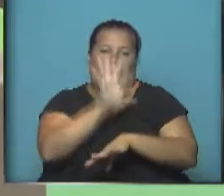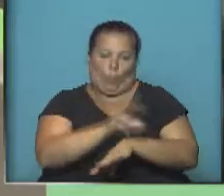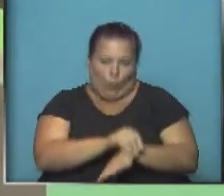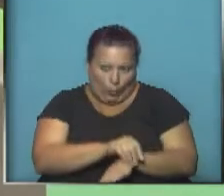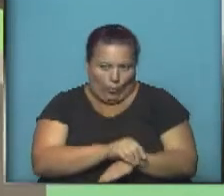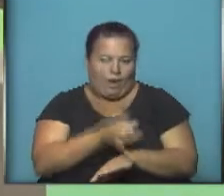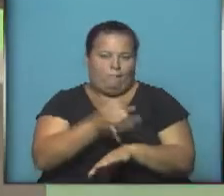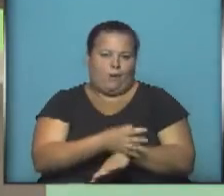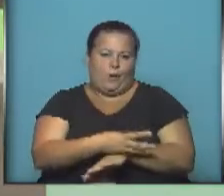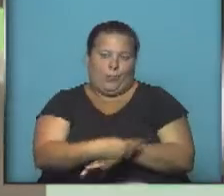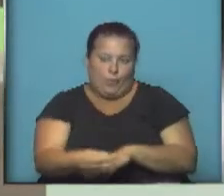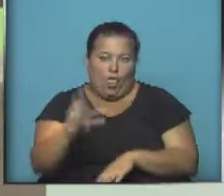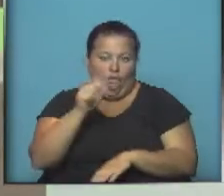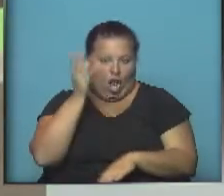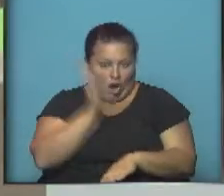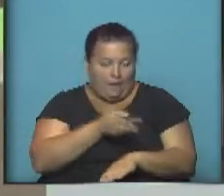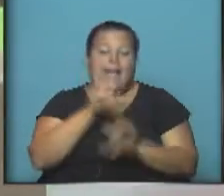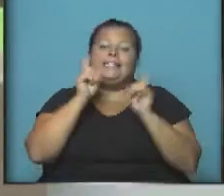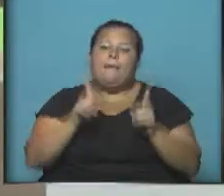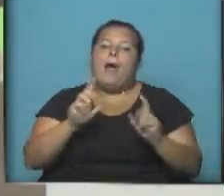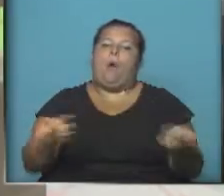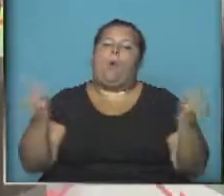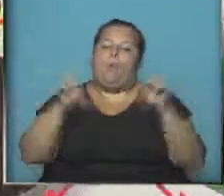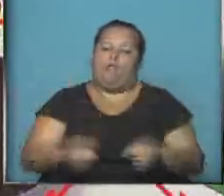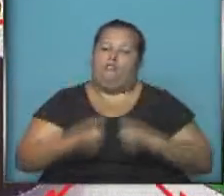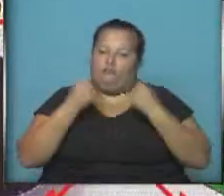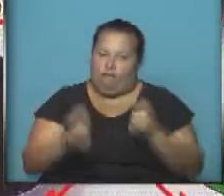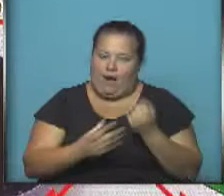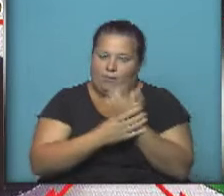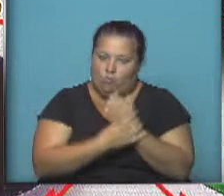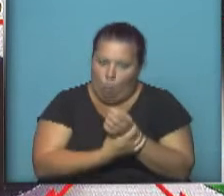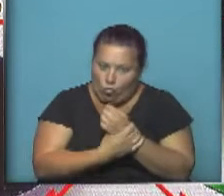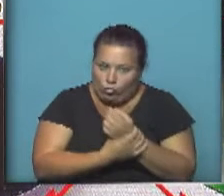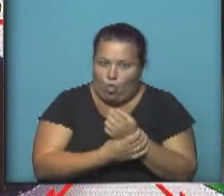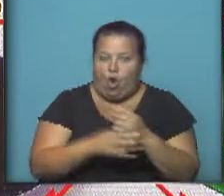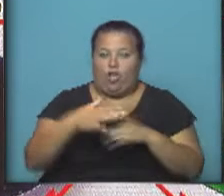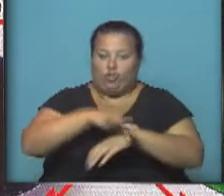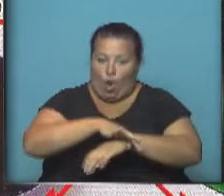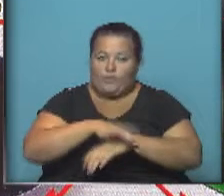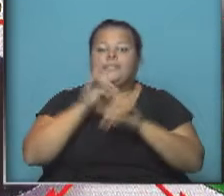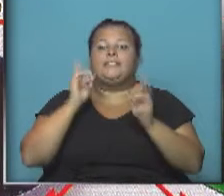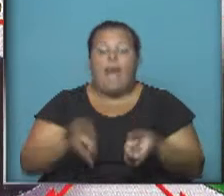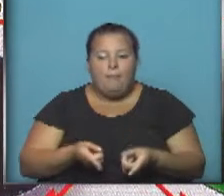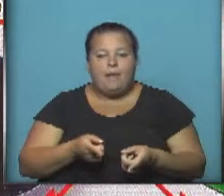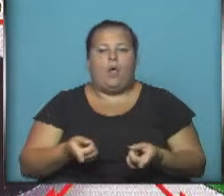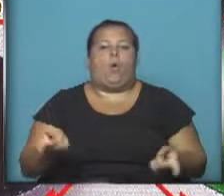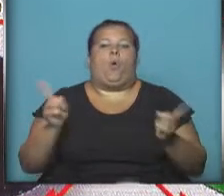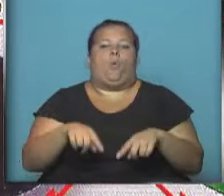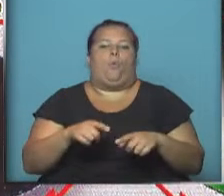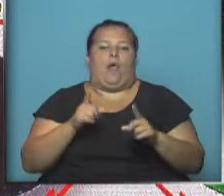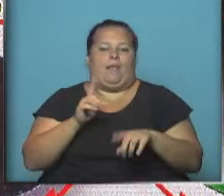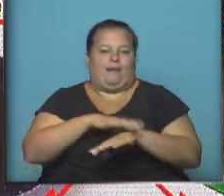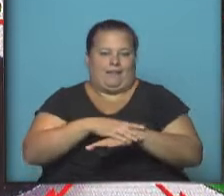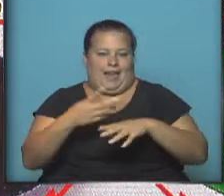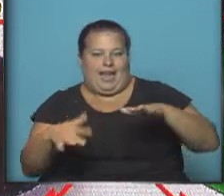el hematoma, disminuir el dolor, sino para recuperar la fuerza muscular a nivel del tobillo y para recuperar la propiocepción,